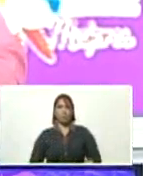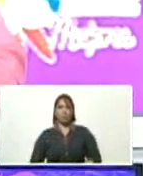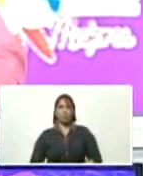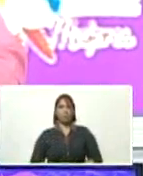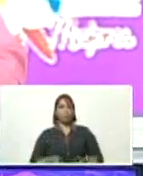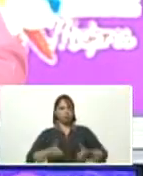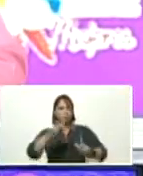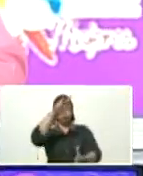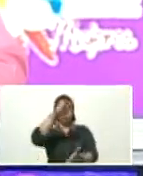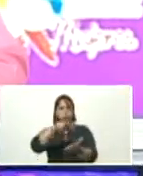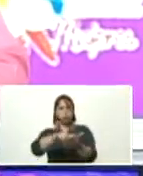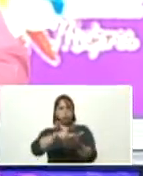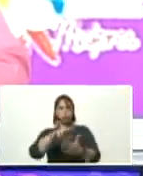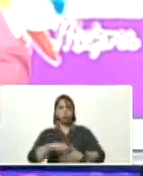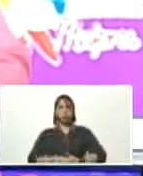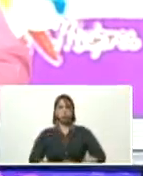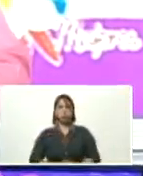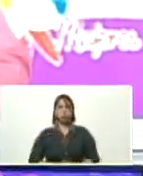¡Cúmplase!